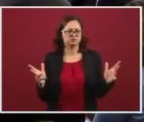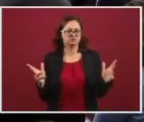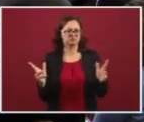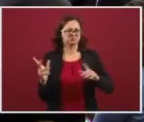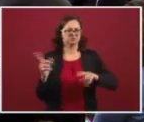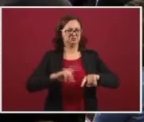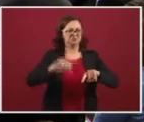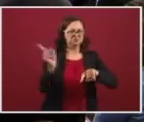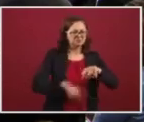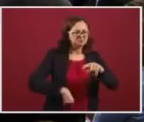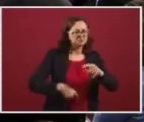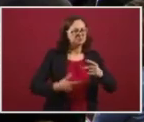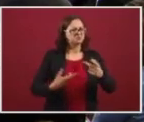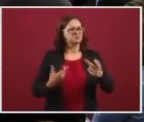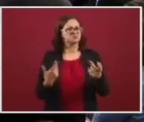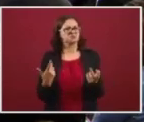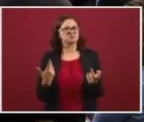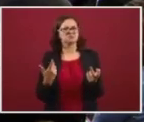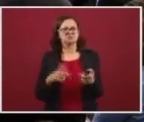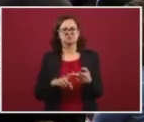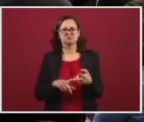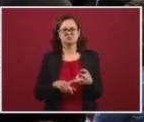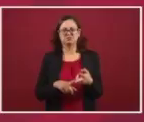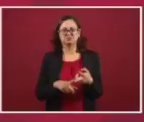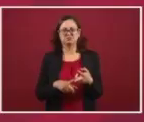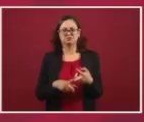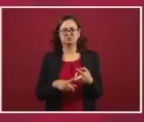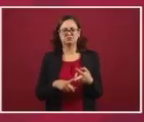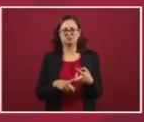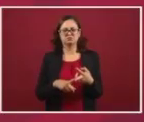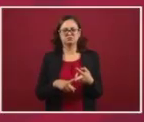confiscaciones, no se van a